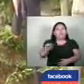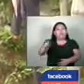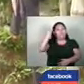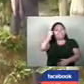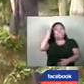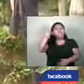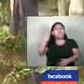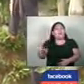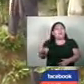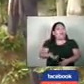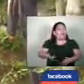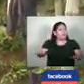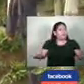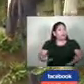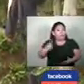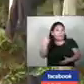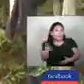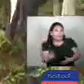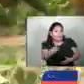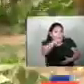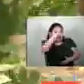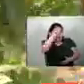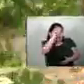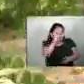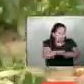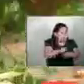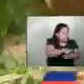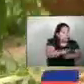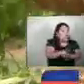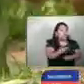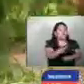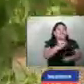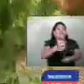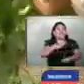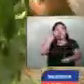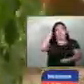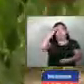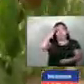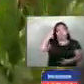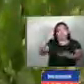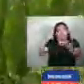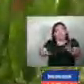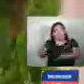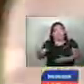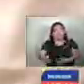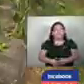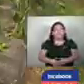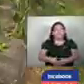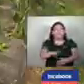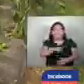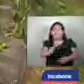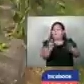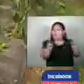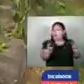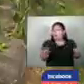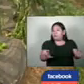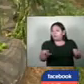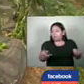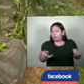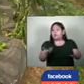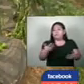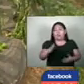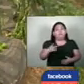ha permitido que los agricultores involucrados tengan segura la venta de todo lo que recolectan. En otras palabras, ha